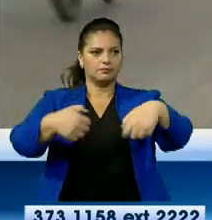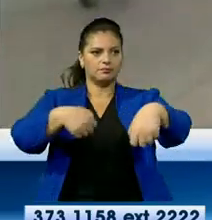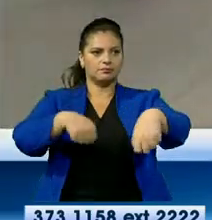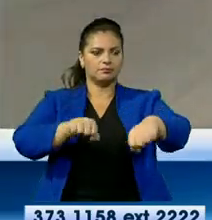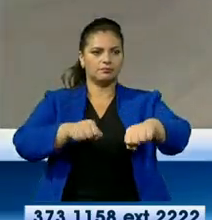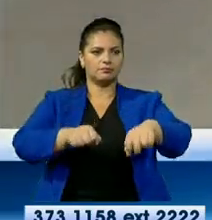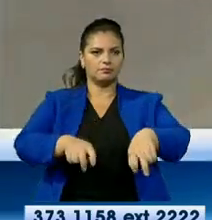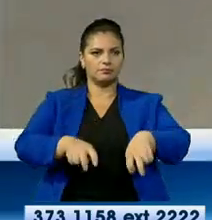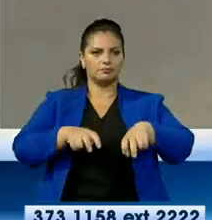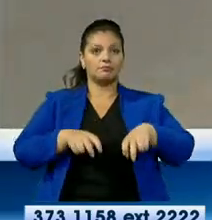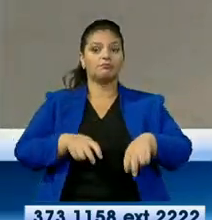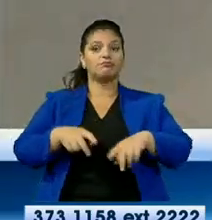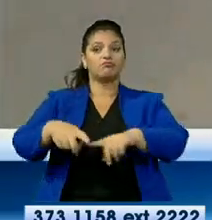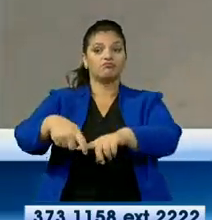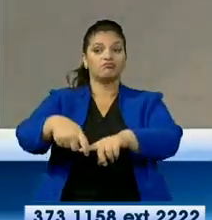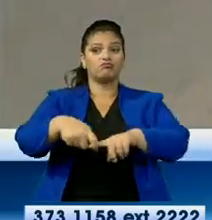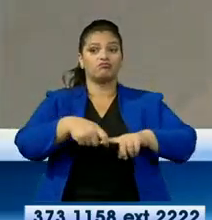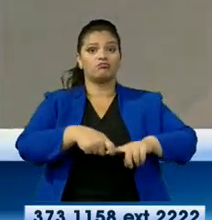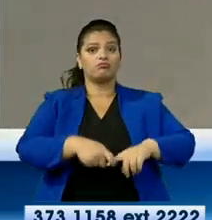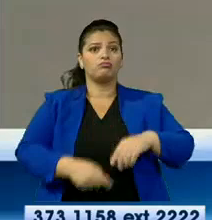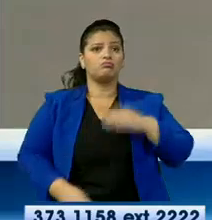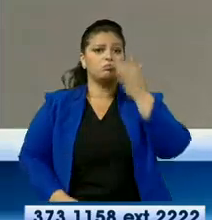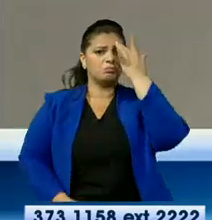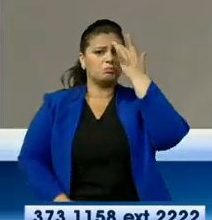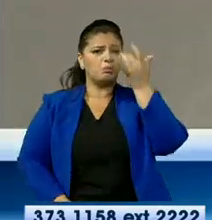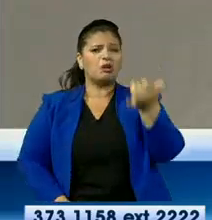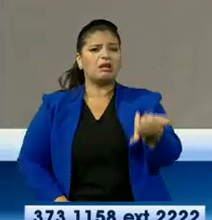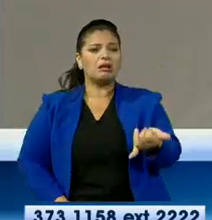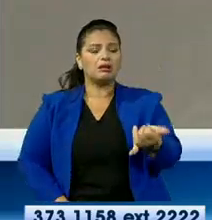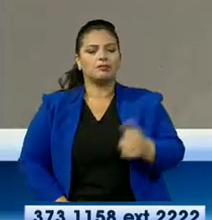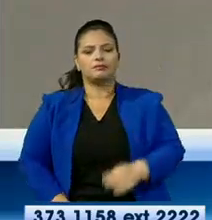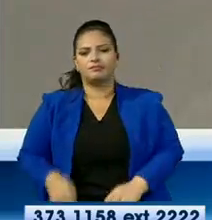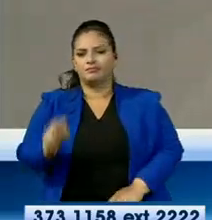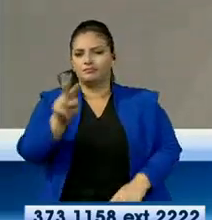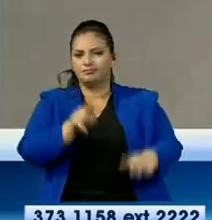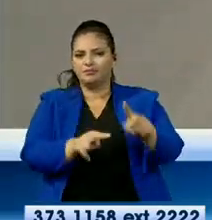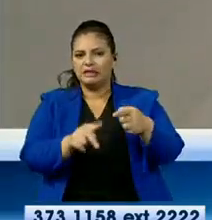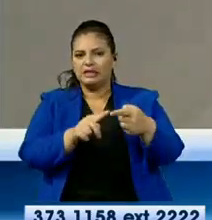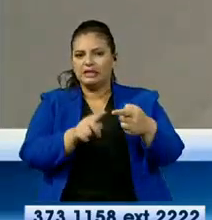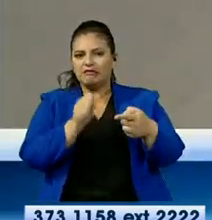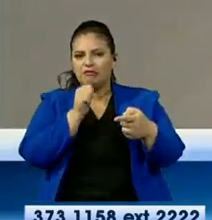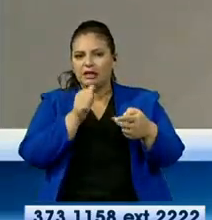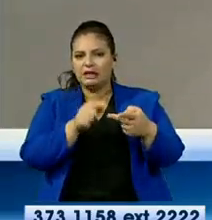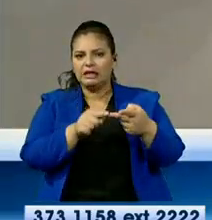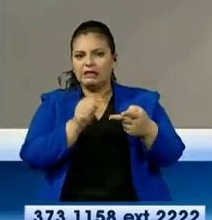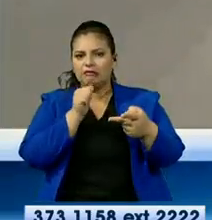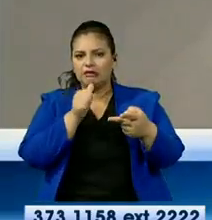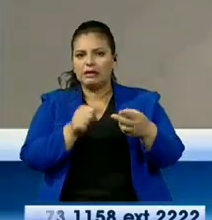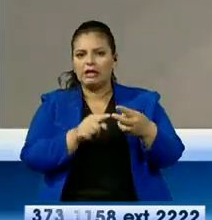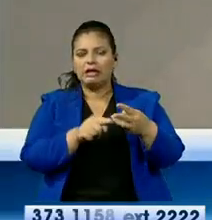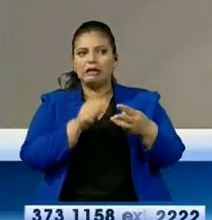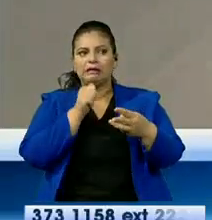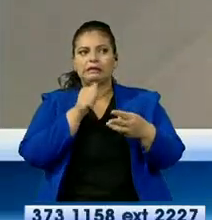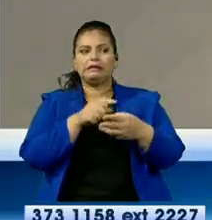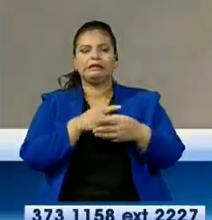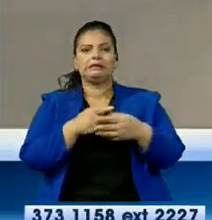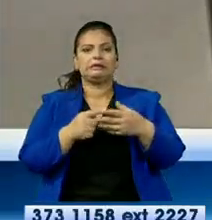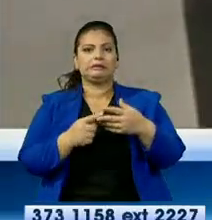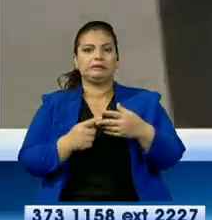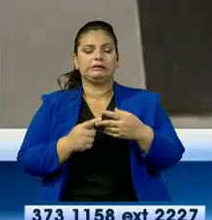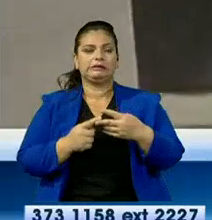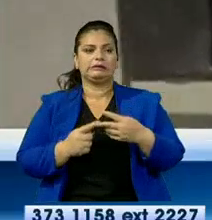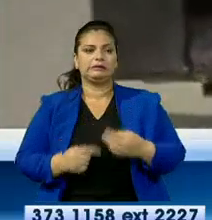por que se ha constatado algunas inconsistencias con este medio de transporte. Se trata